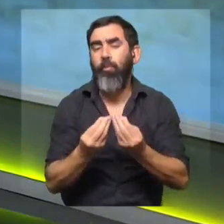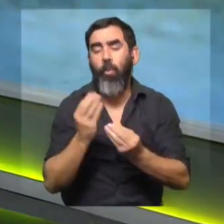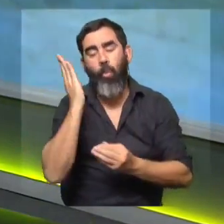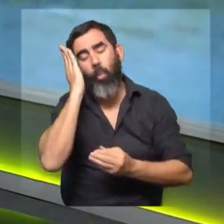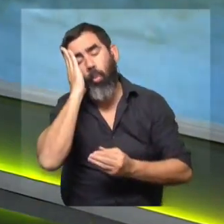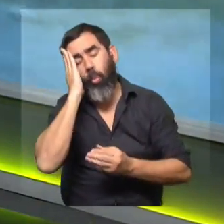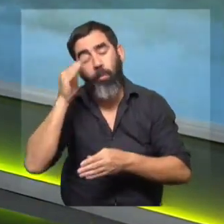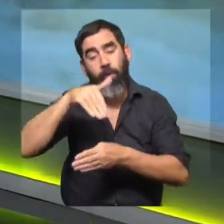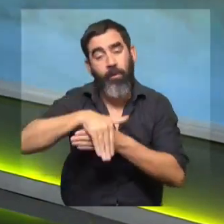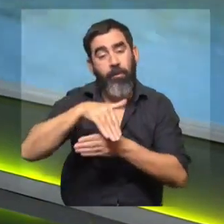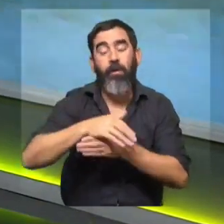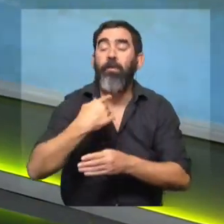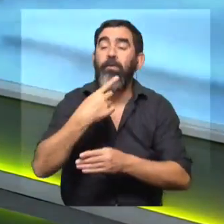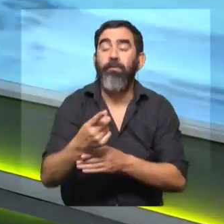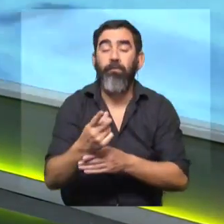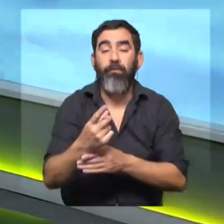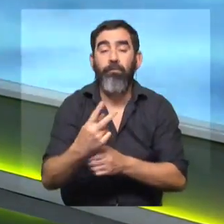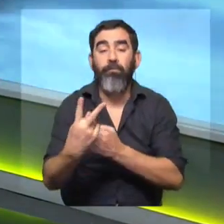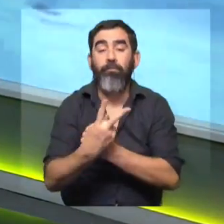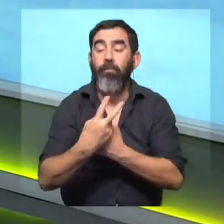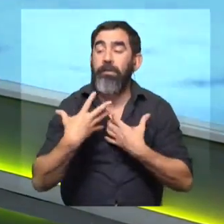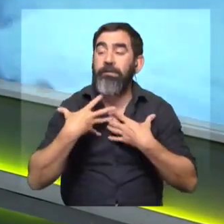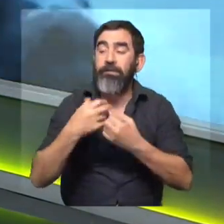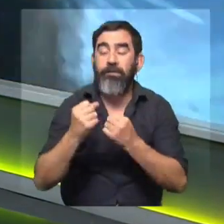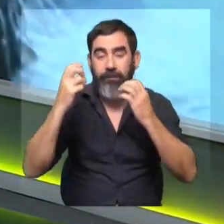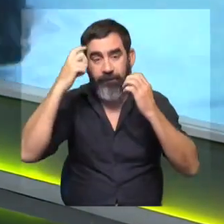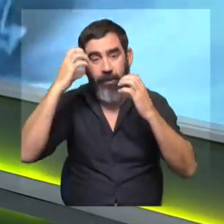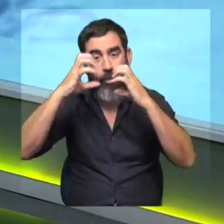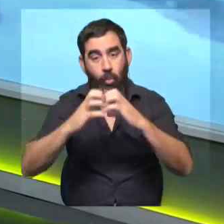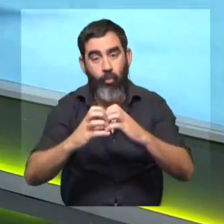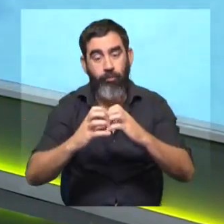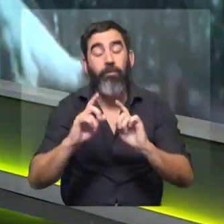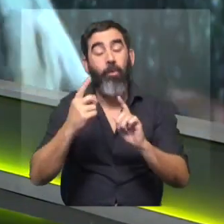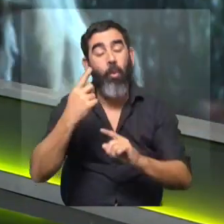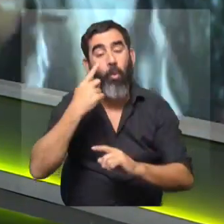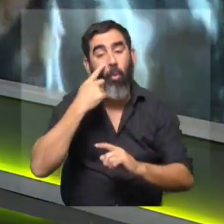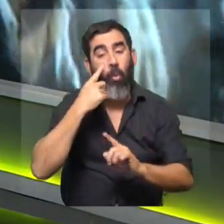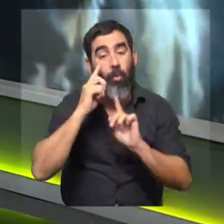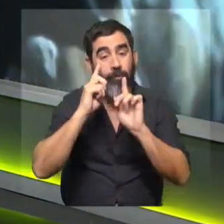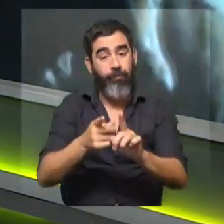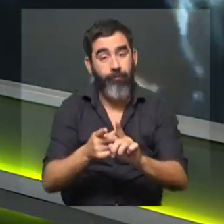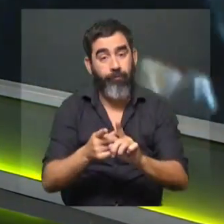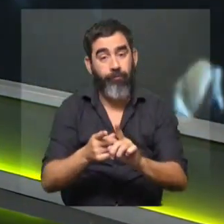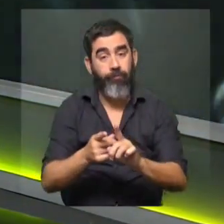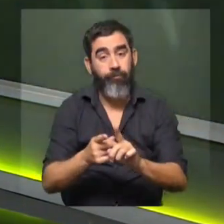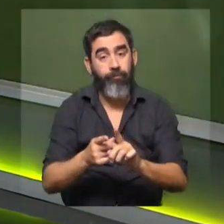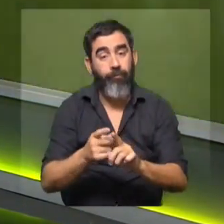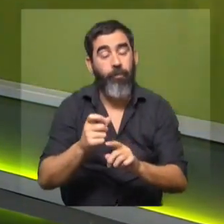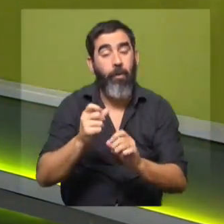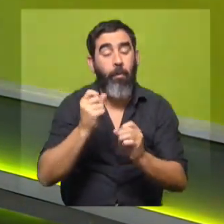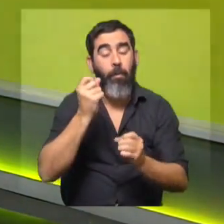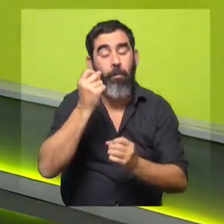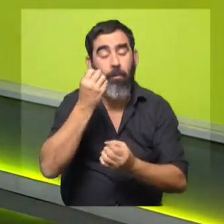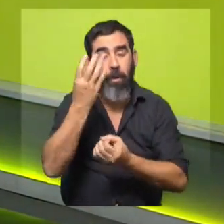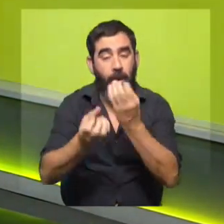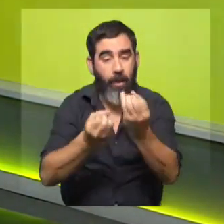la siesta nos puede ayudar a preservar la salud de nuestro cerebro y conoceremos además sobre plantas y